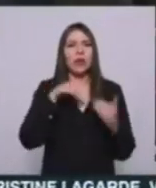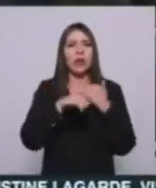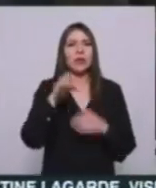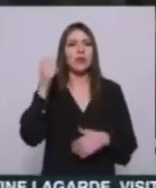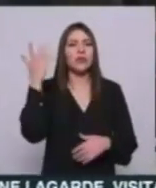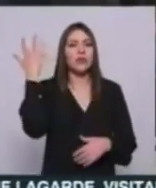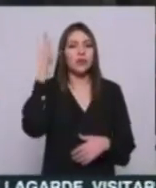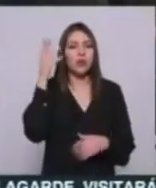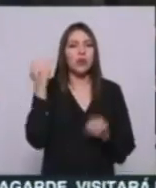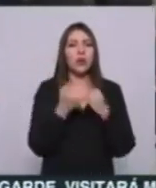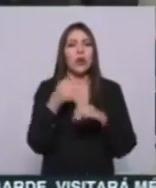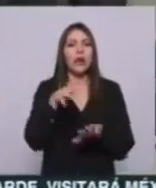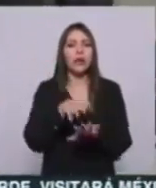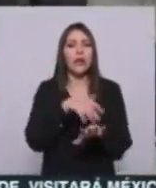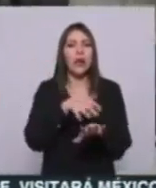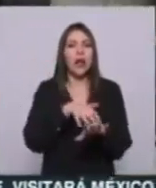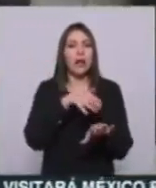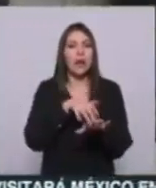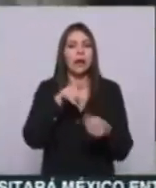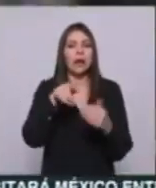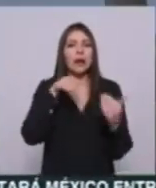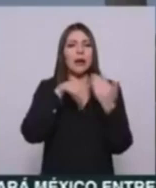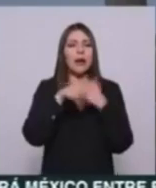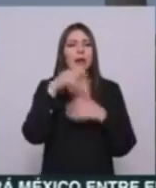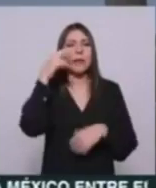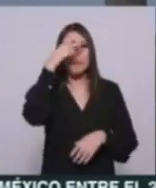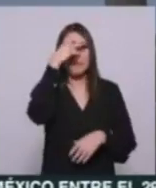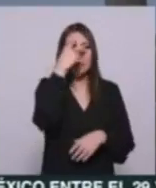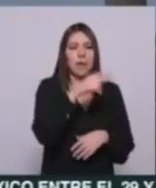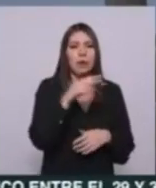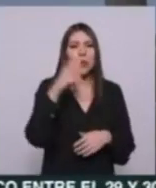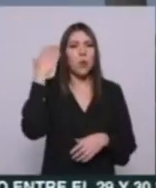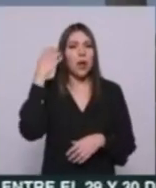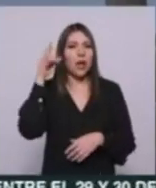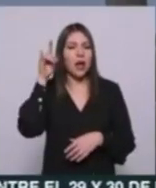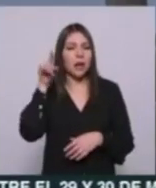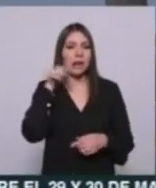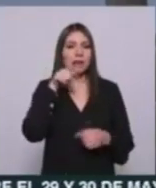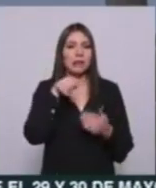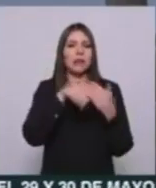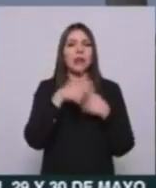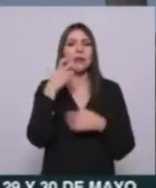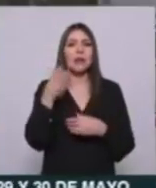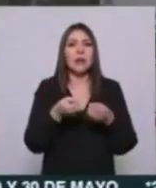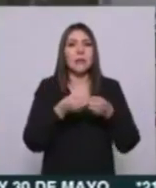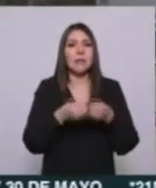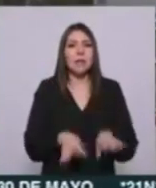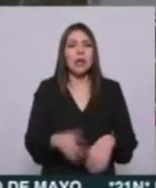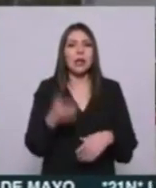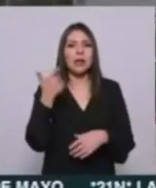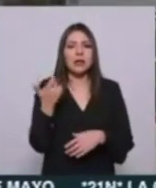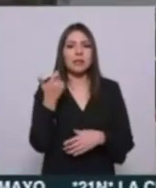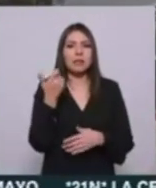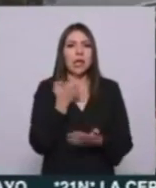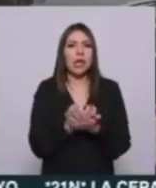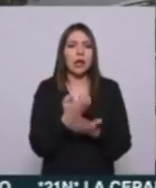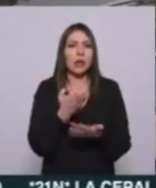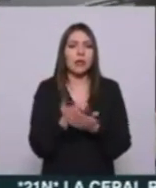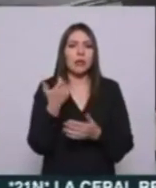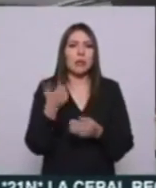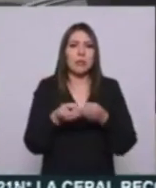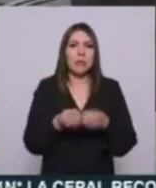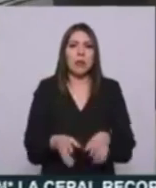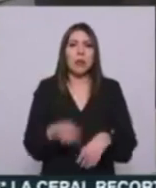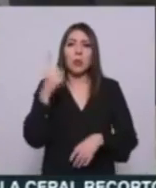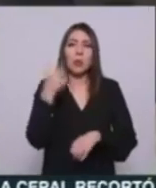de Tlalpan sobre la autopista México-Cuernavaca, lo que representa un claro ejemplo de la pérdida de recursos monetarios, pues